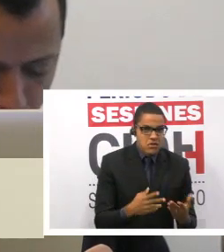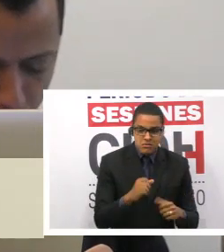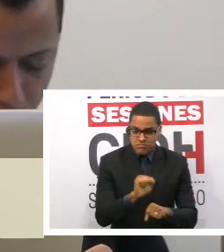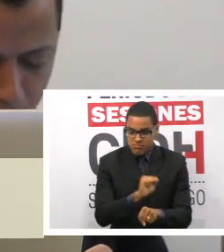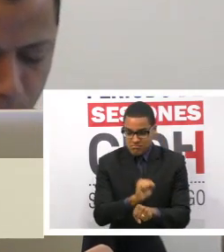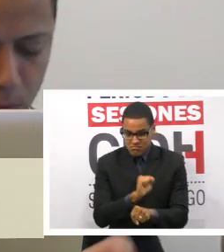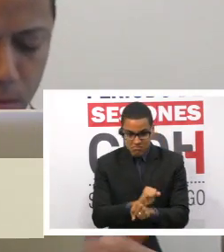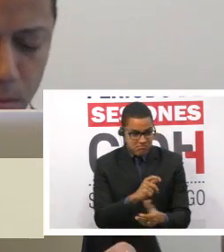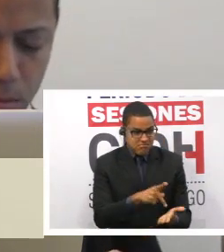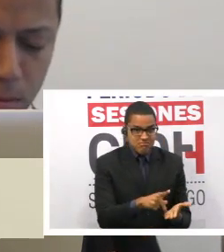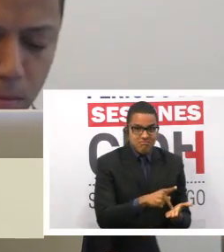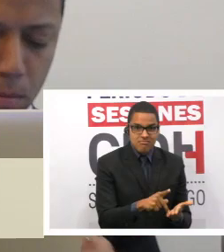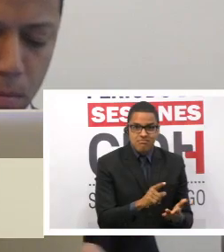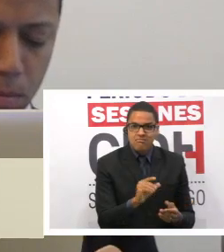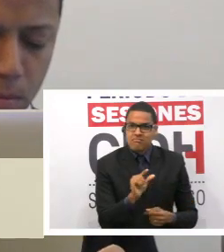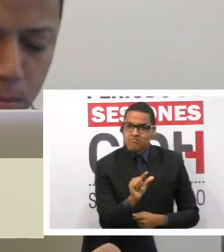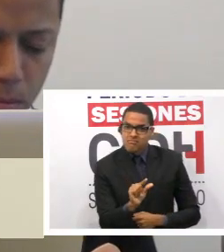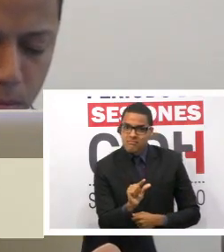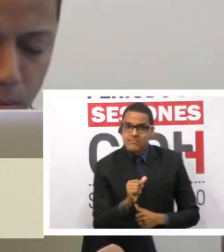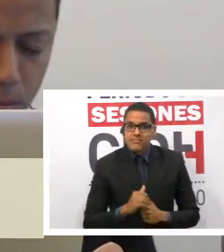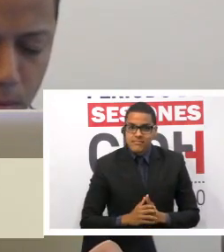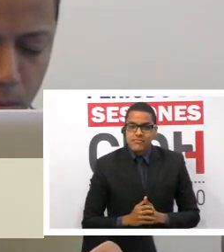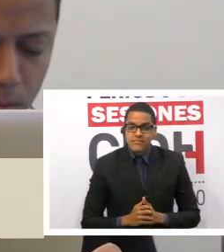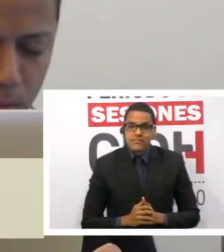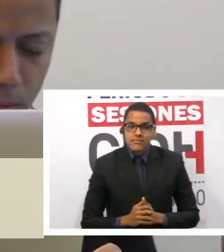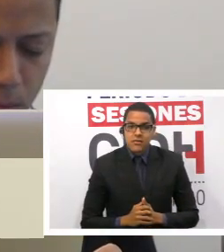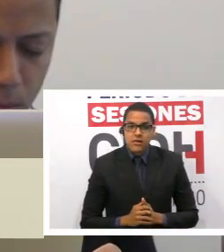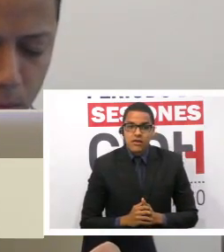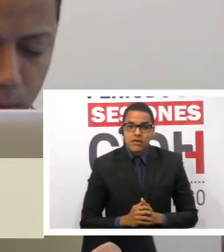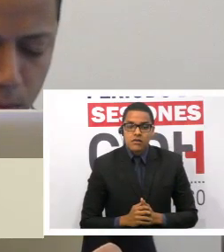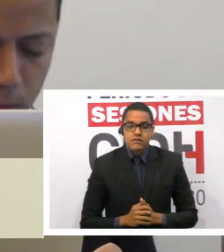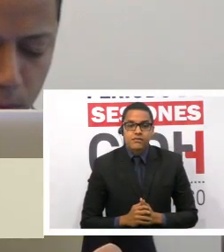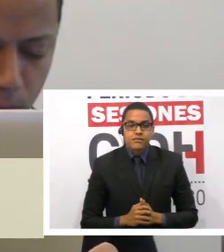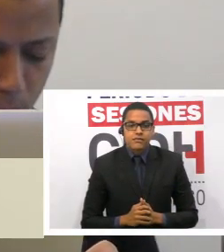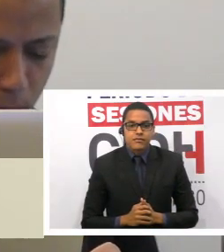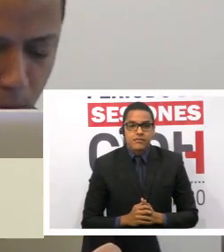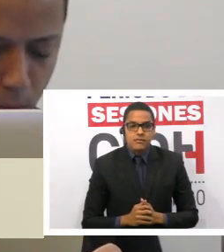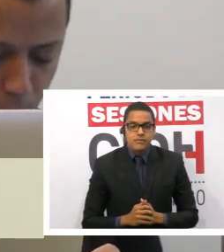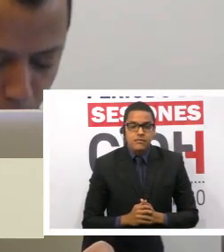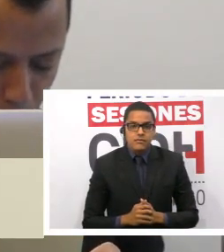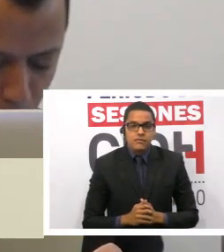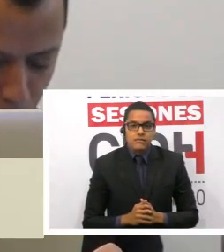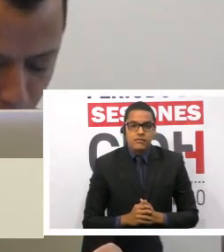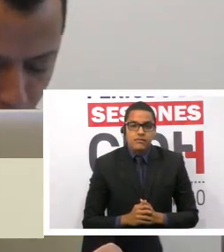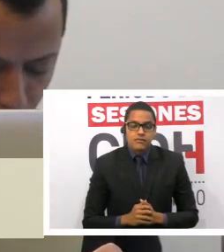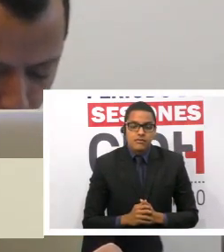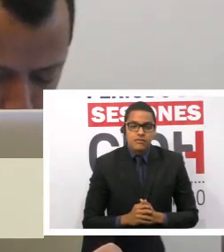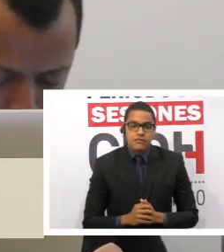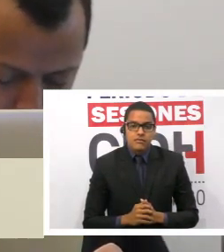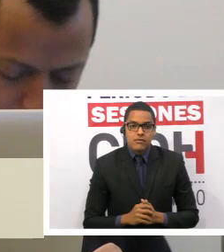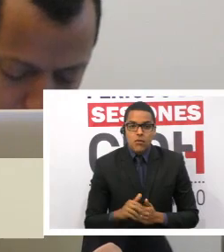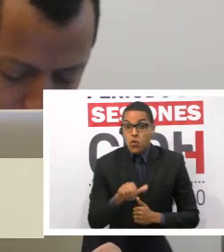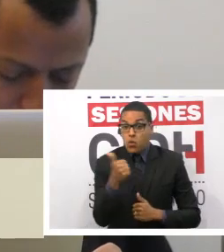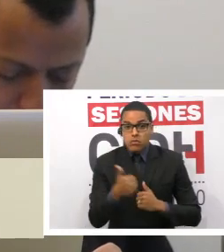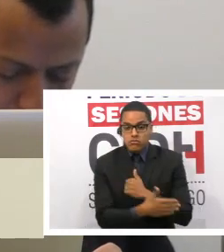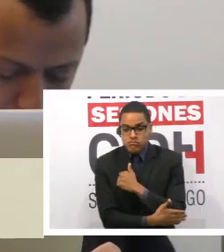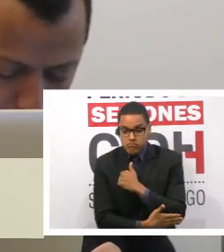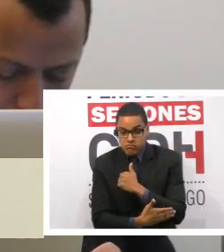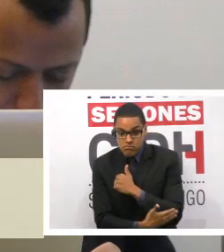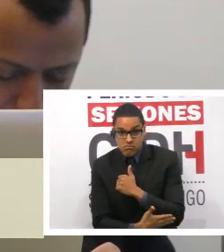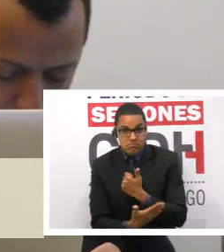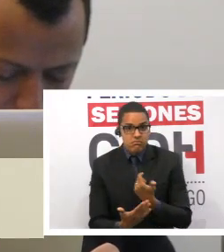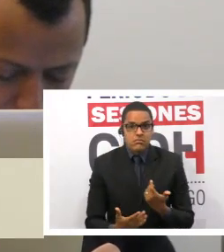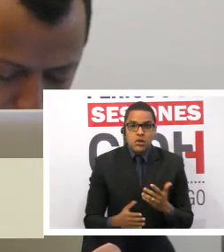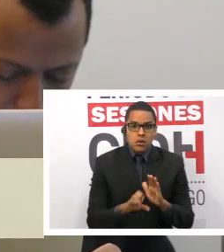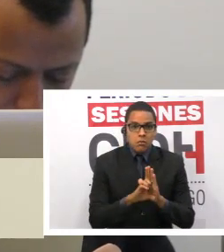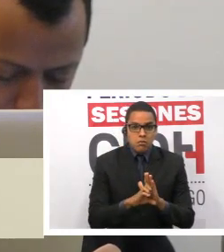en colombia es nuevamente mucho menor al promedio de países de la ocde e incluso al promedio de los países de américa latina y